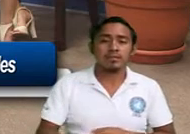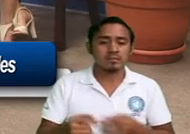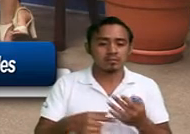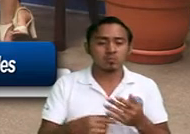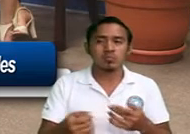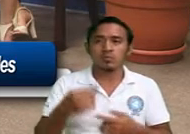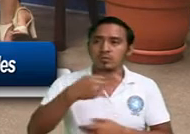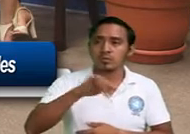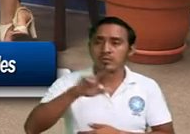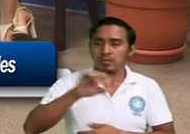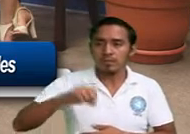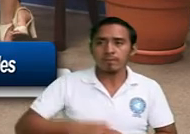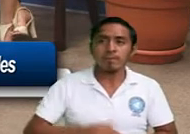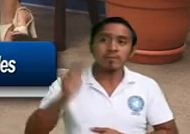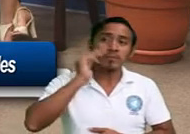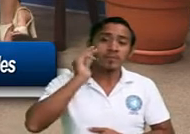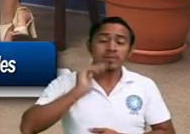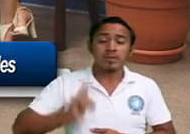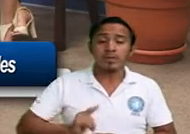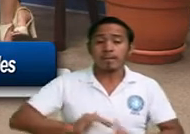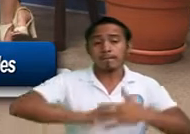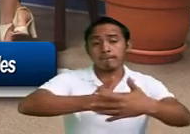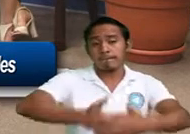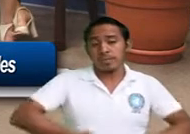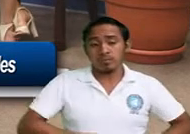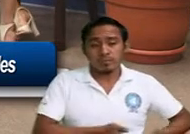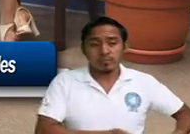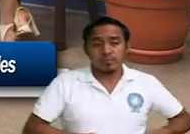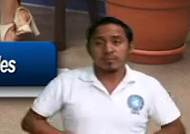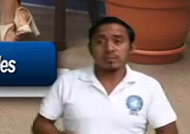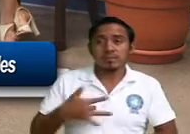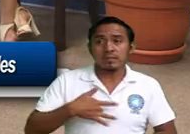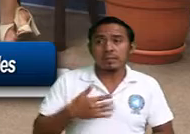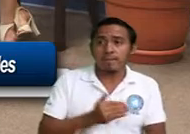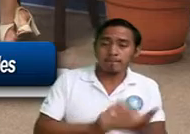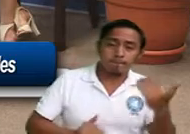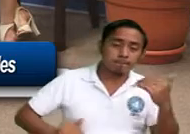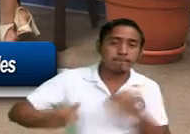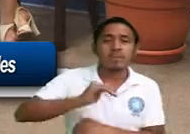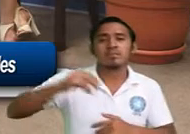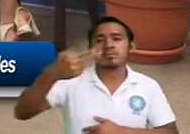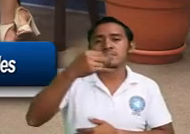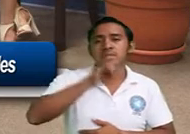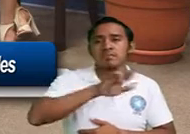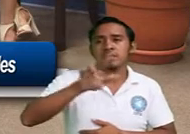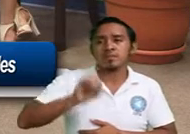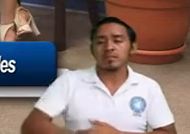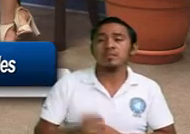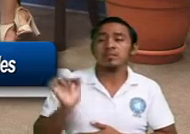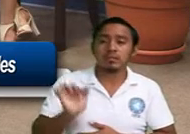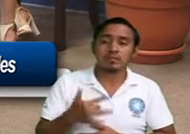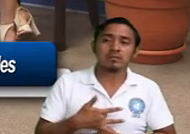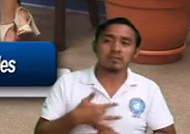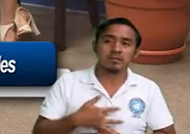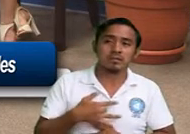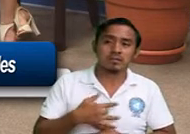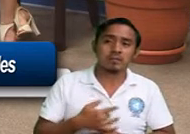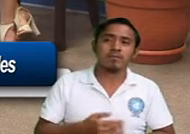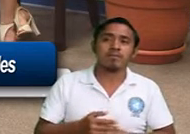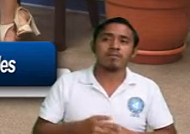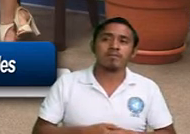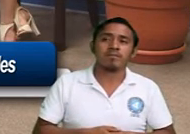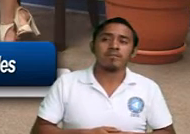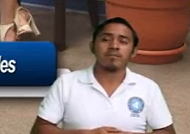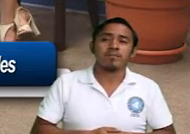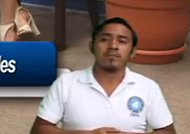Y la mamá que está con un embarazo múltiple necesita un aporte mayor y para mejorar eso tendría que alimentarse